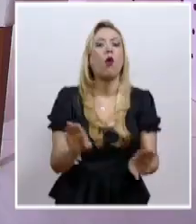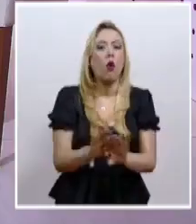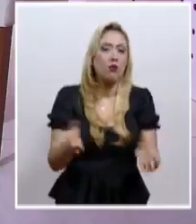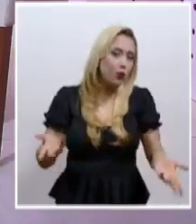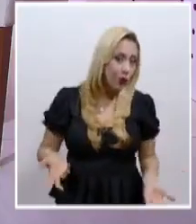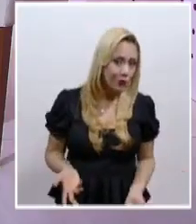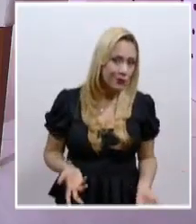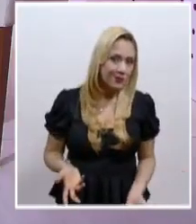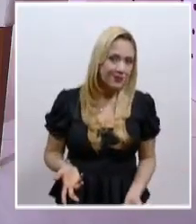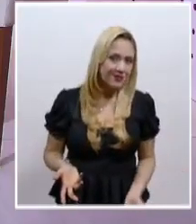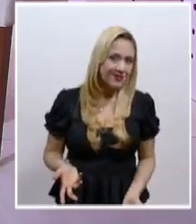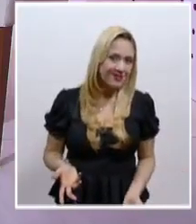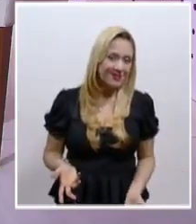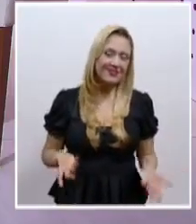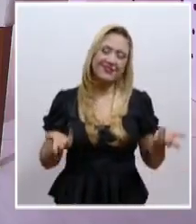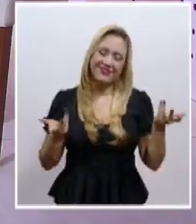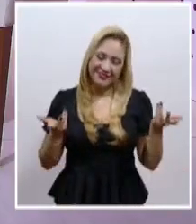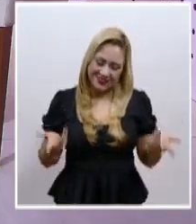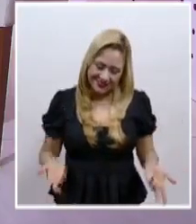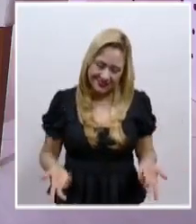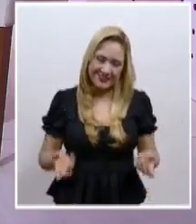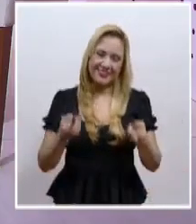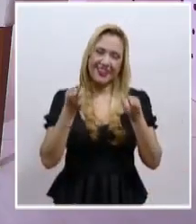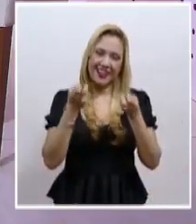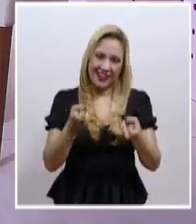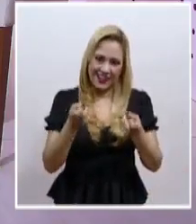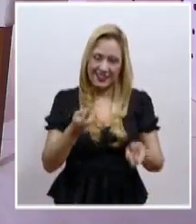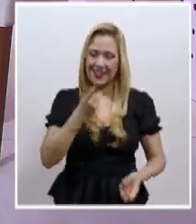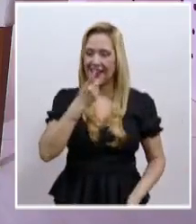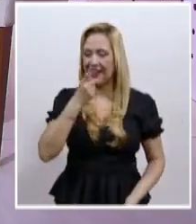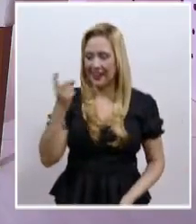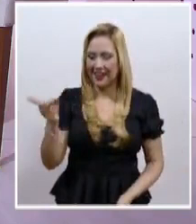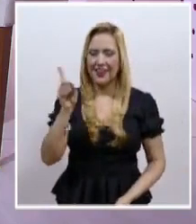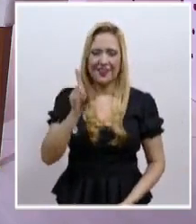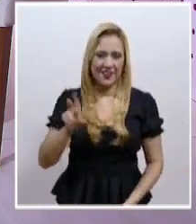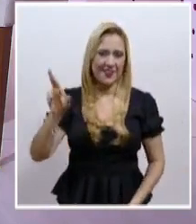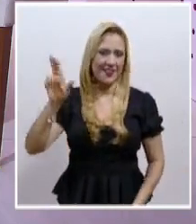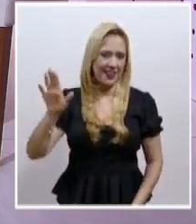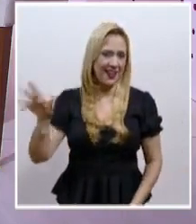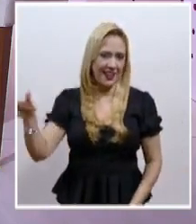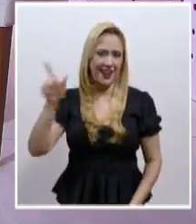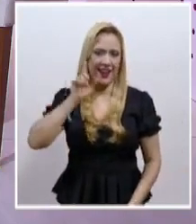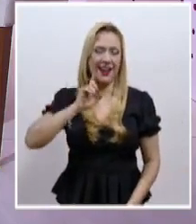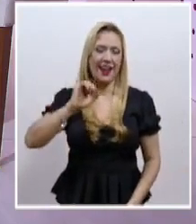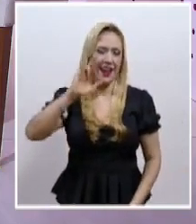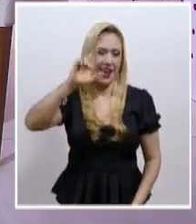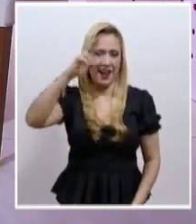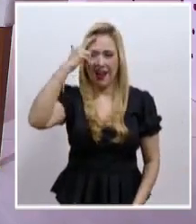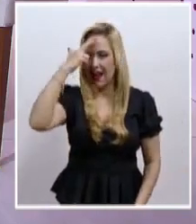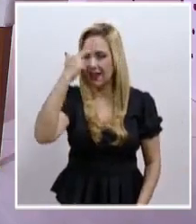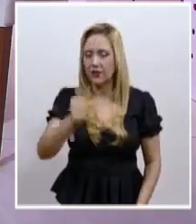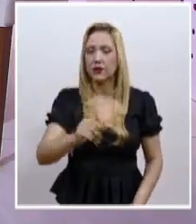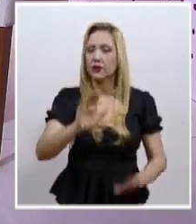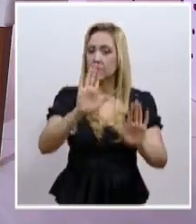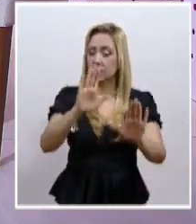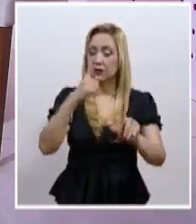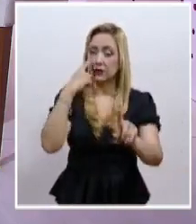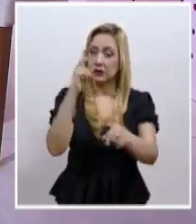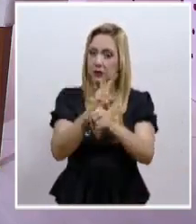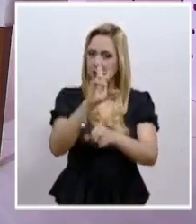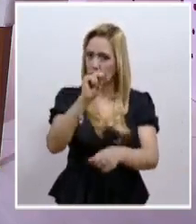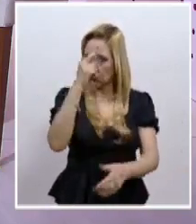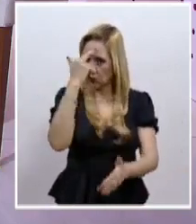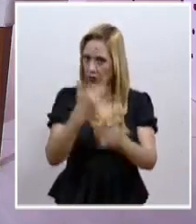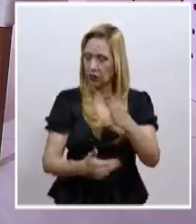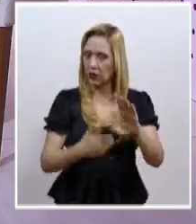derechos. Entonces, hay una parte muy interesante que dice Joyce. Uno es velar porque no se violen los derechos humanos, que es muy importante, pero el